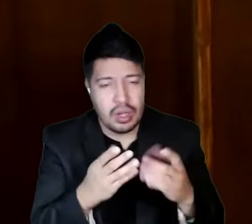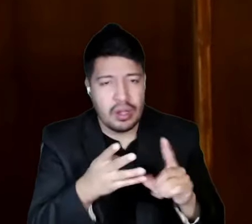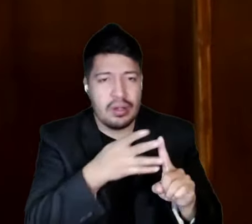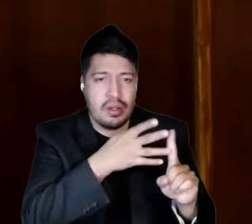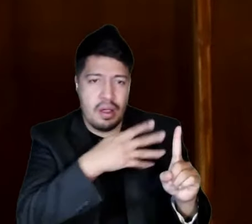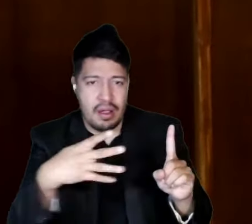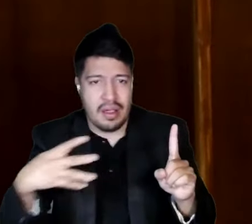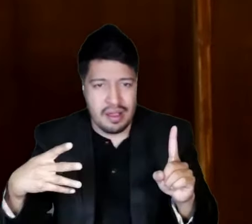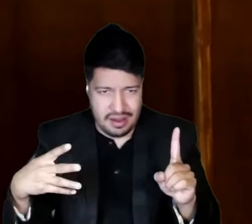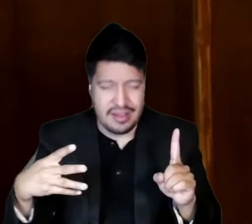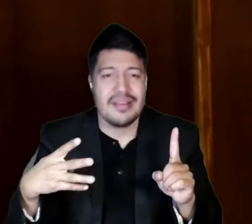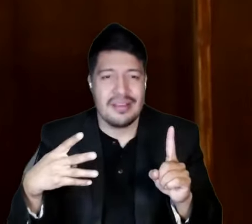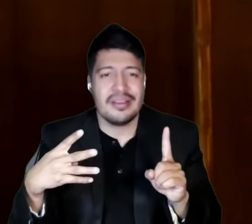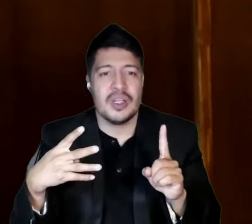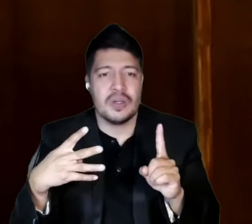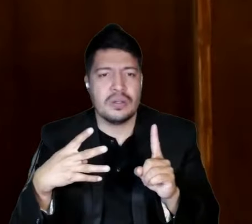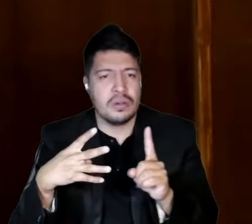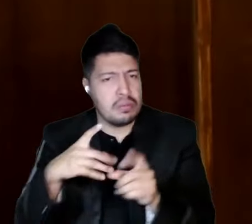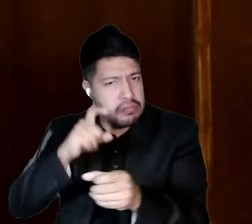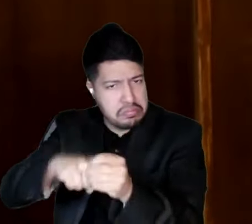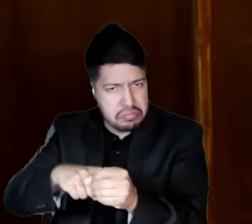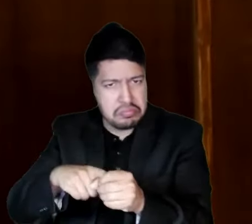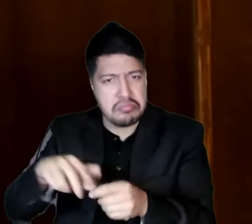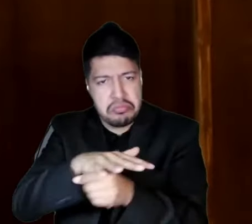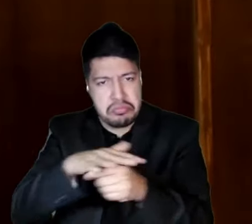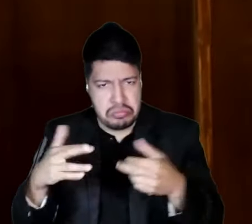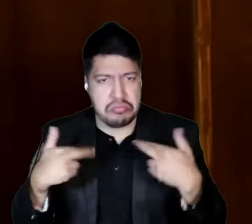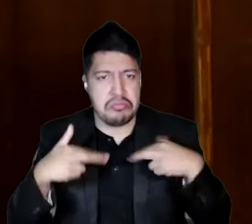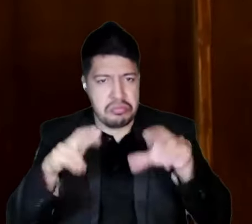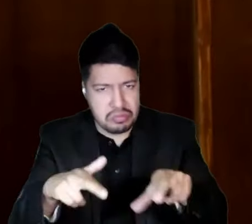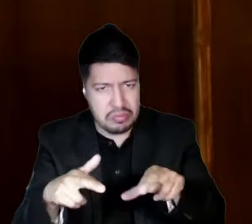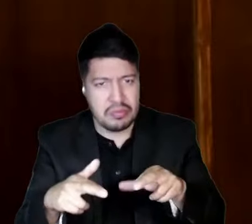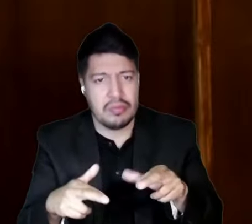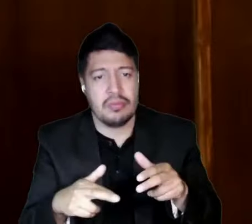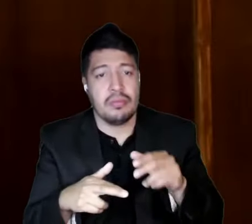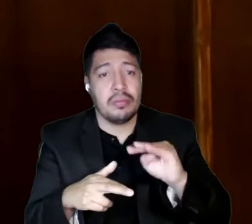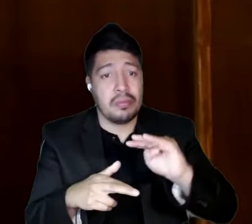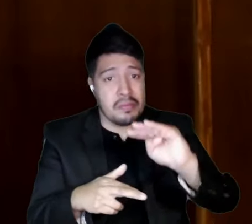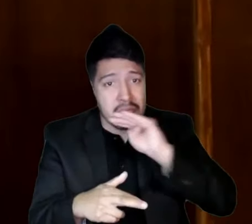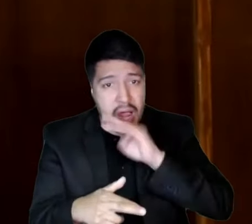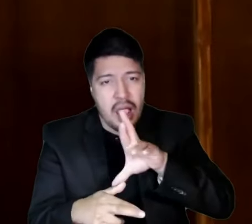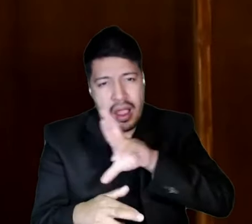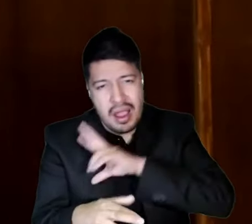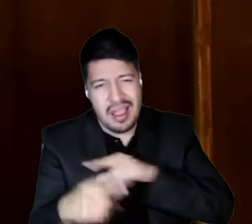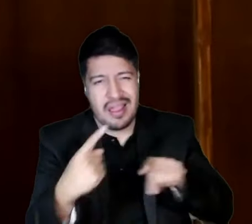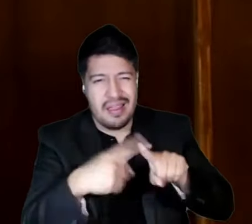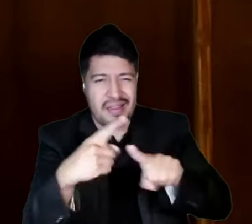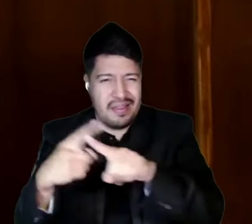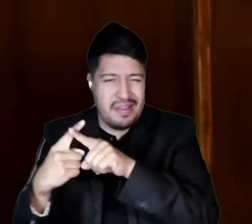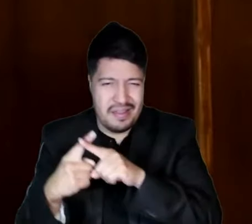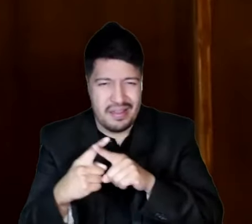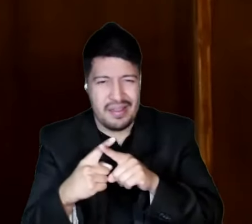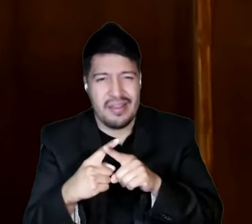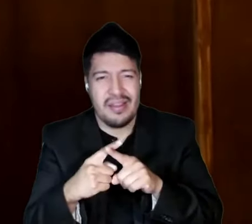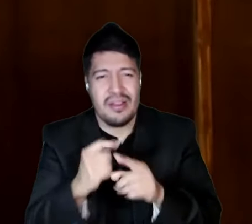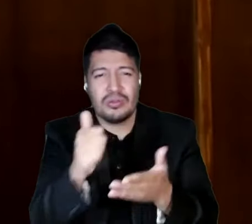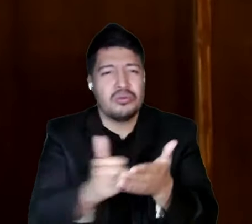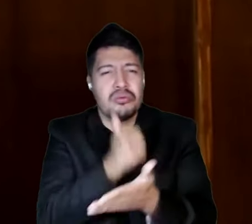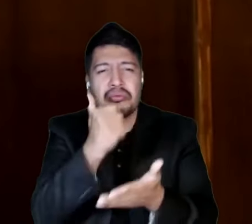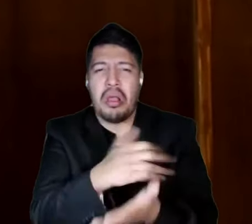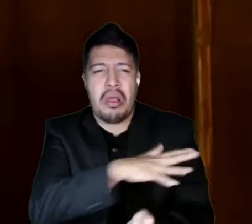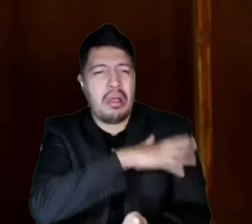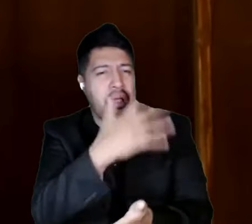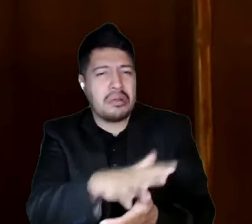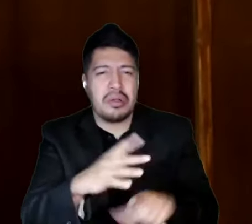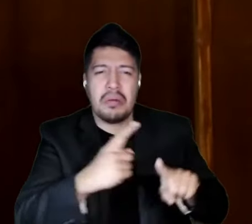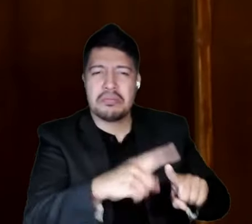q+ personas con discapacidad madres de familia y de la ciudadanía en general representando un auténtico esfuerzo